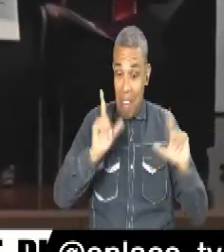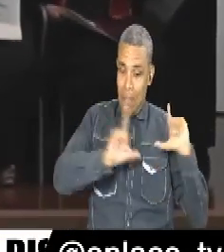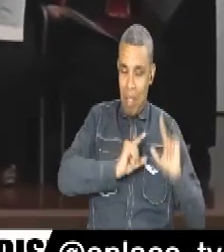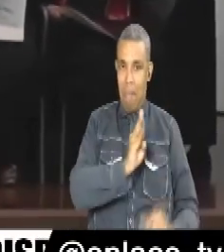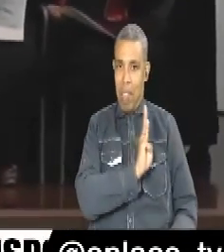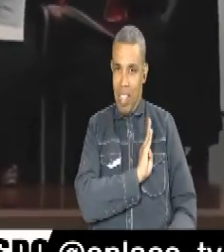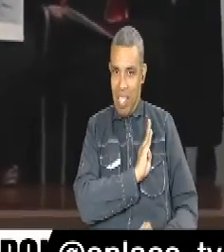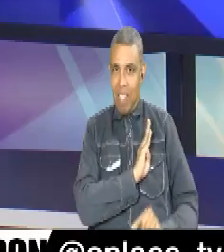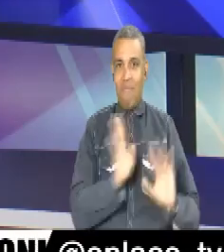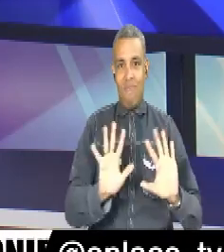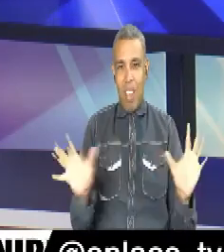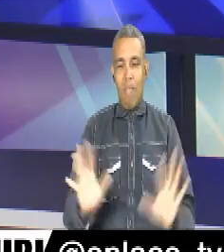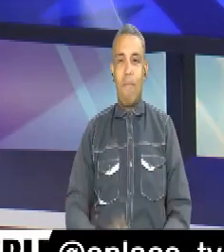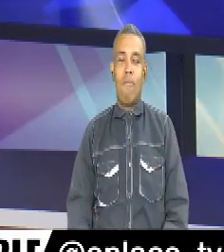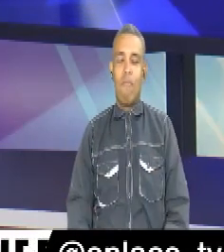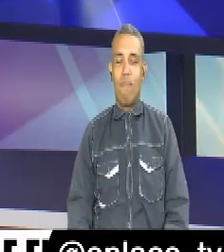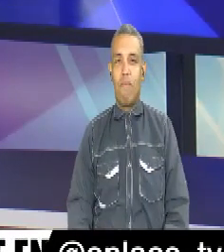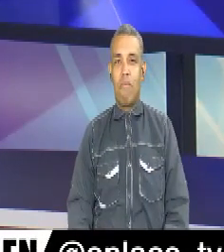bachilleres.